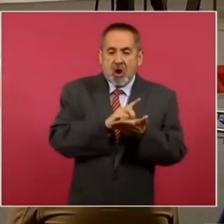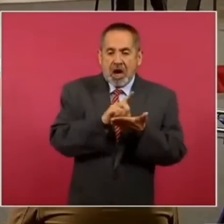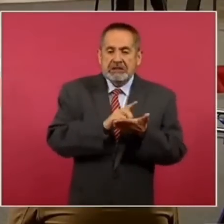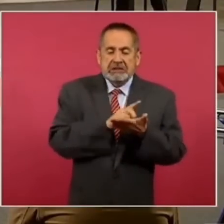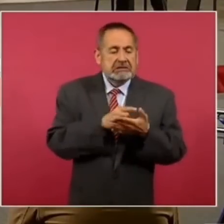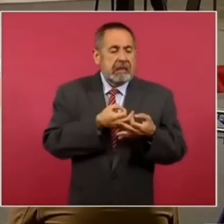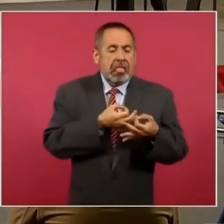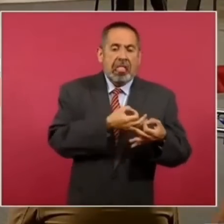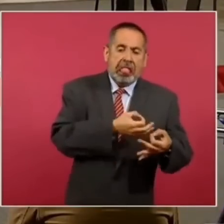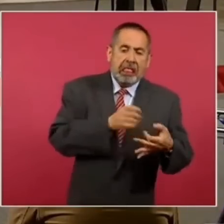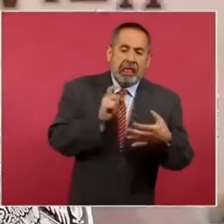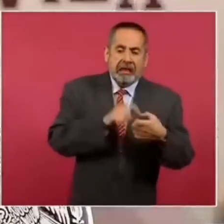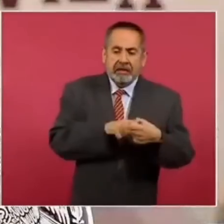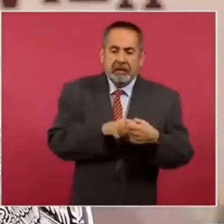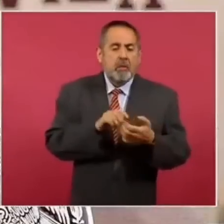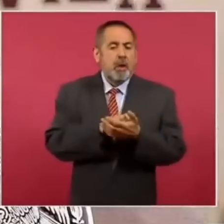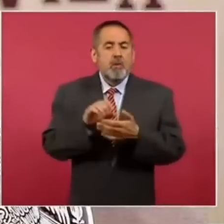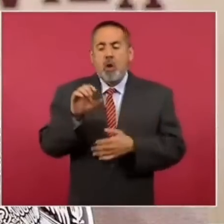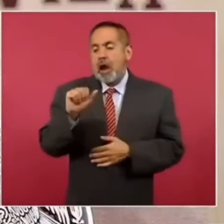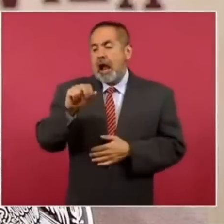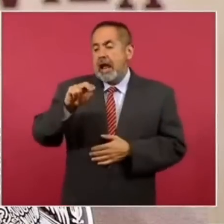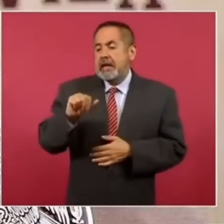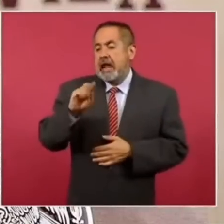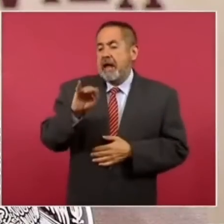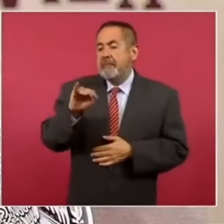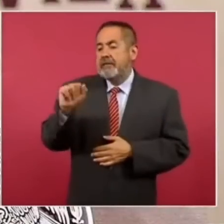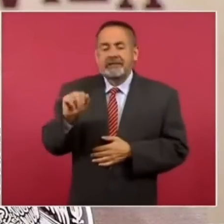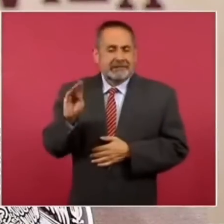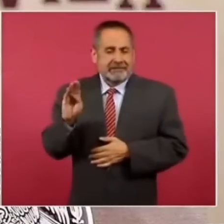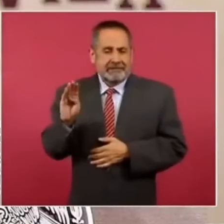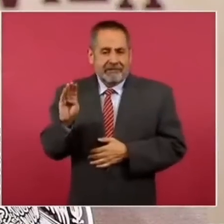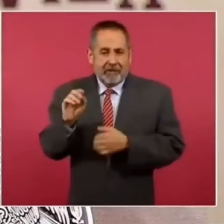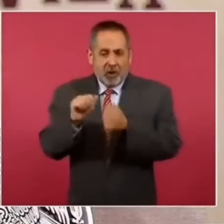sustancias adictivas, por ejemplo la cannabis, se utilicen